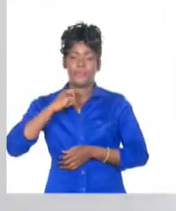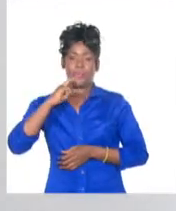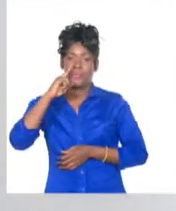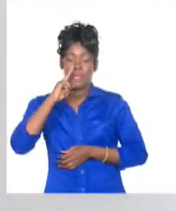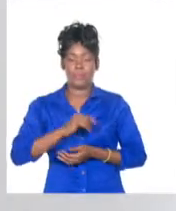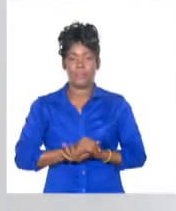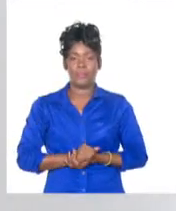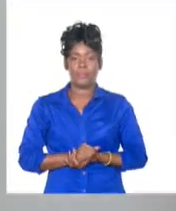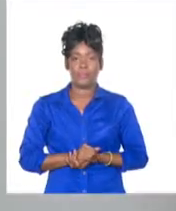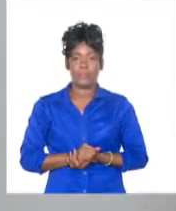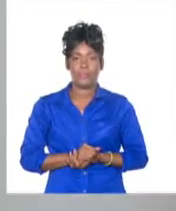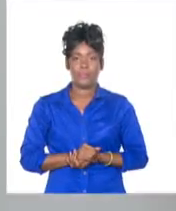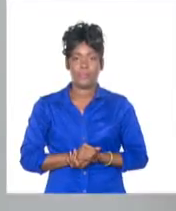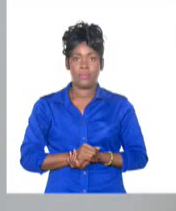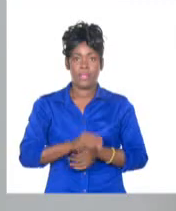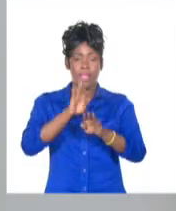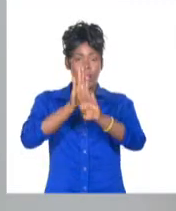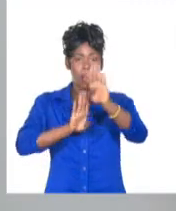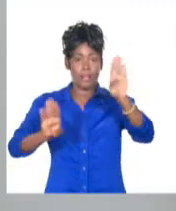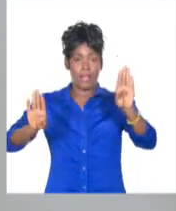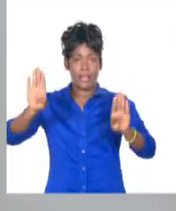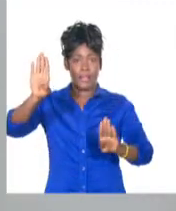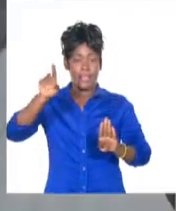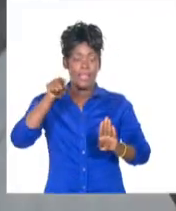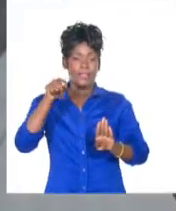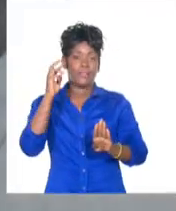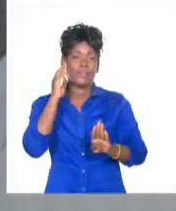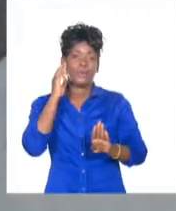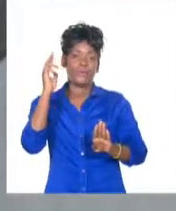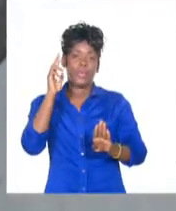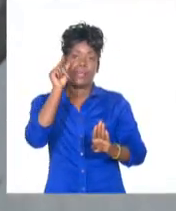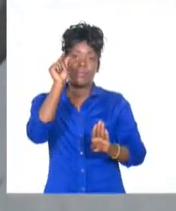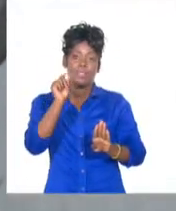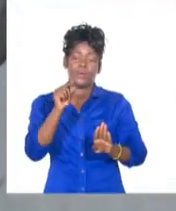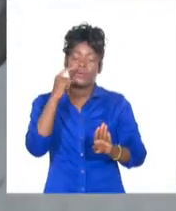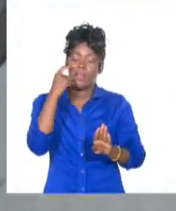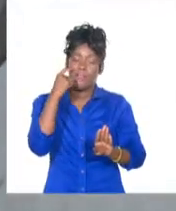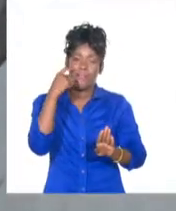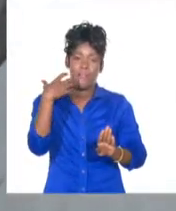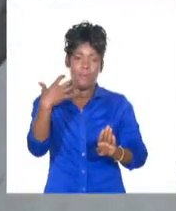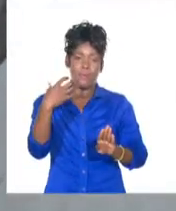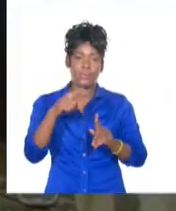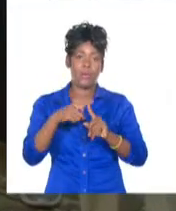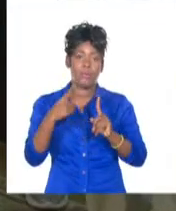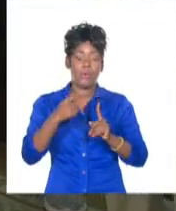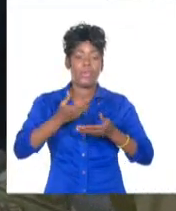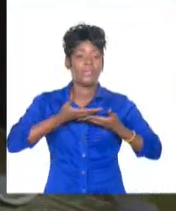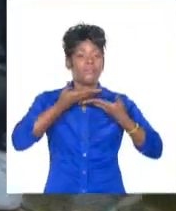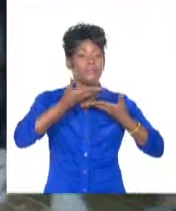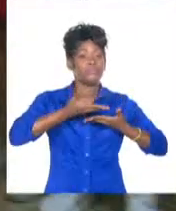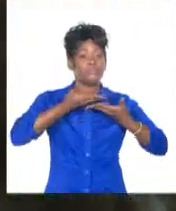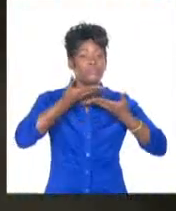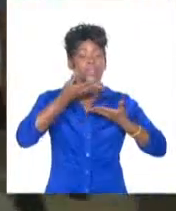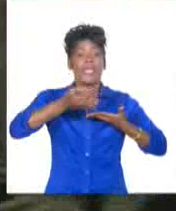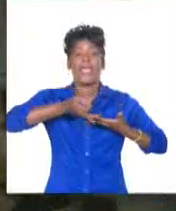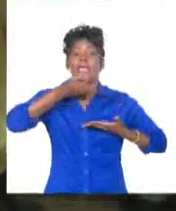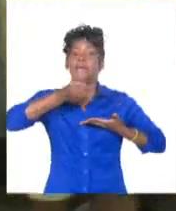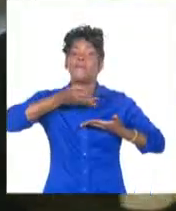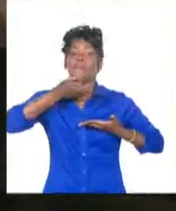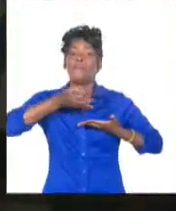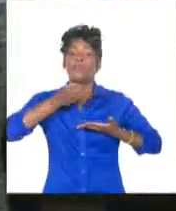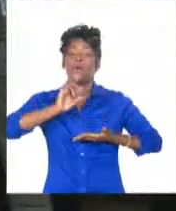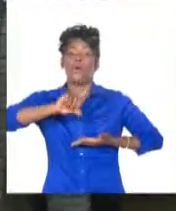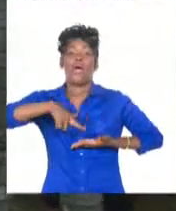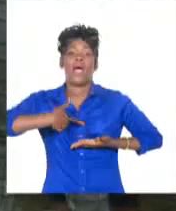Guillén honra a una figura de la cultura cubana, quien a través de sus letras reflejó con vigoroso genio artístico